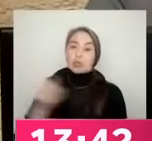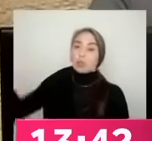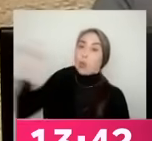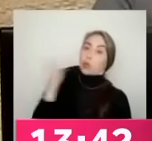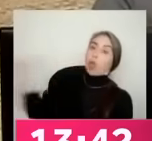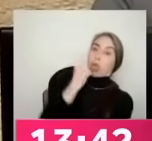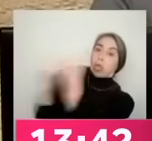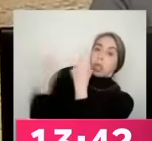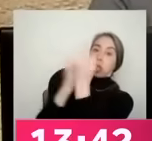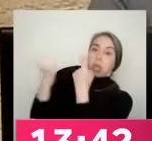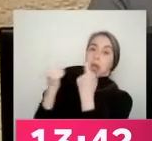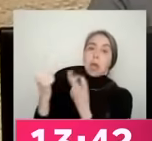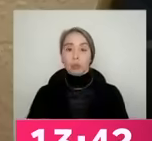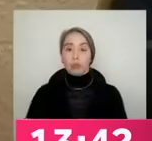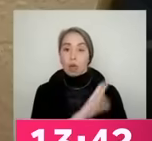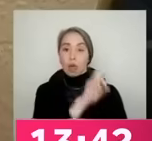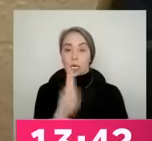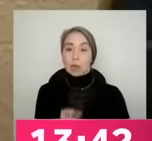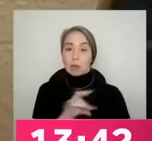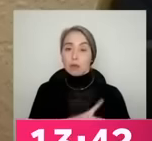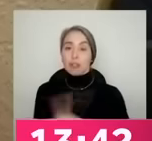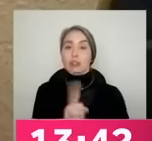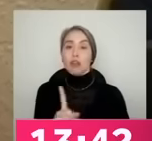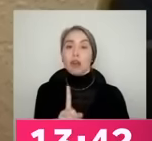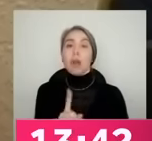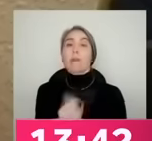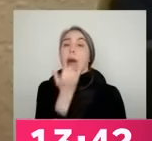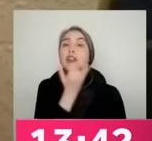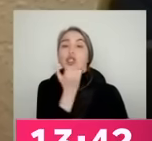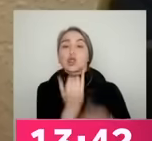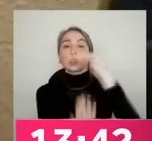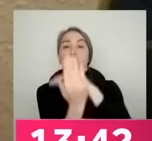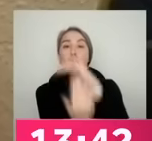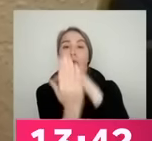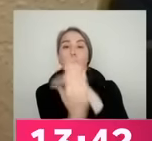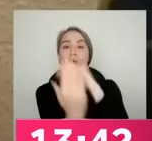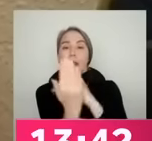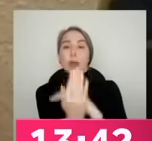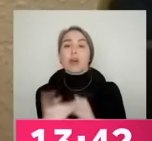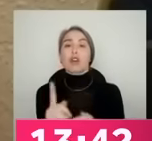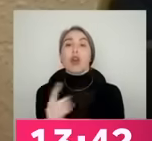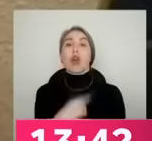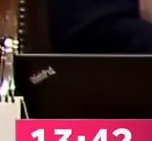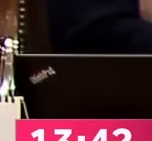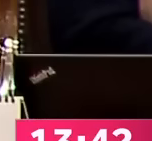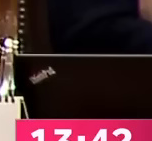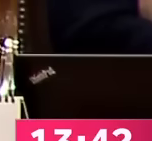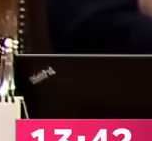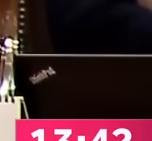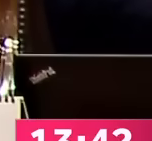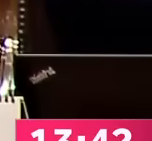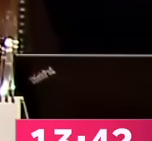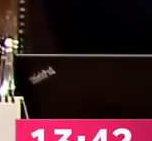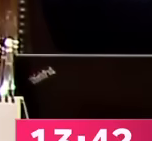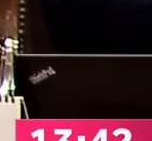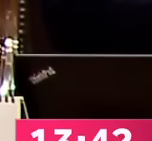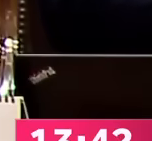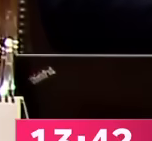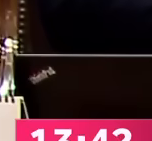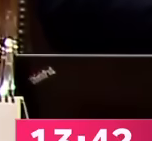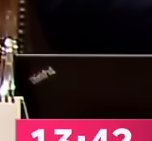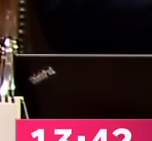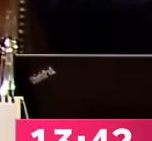Nicolás Maduro nuevamente, algo que ha generado muchas críticas obviamente transversales en todo el Parlamento. Bueno, vamos a escuchar